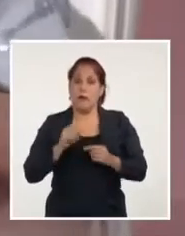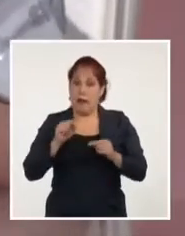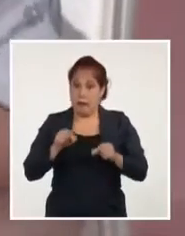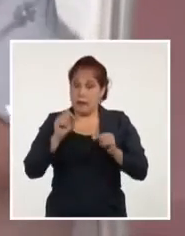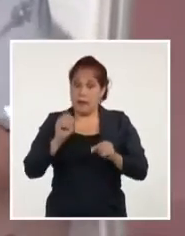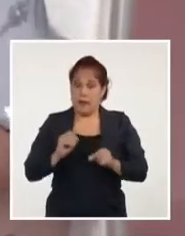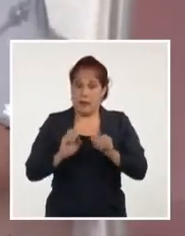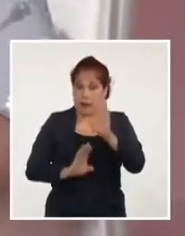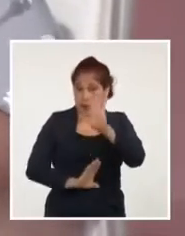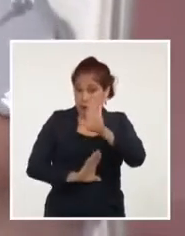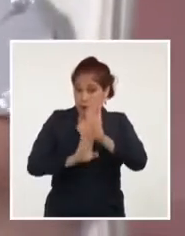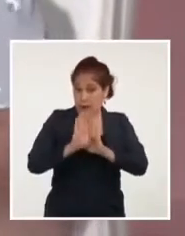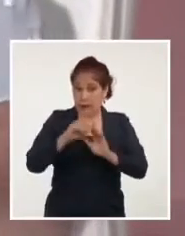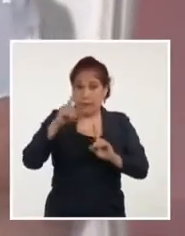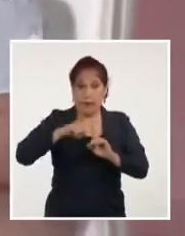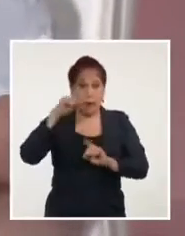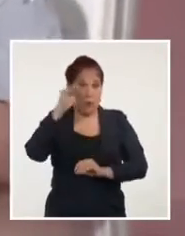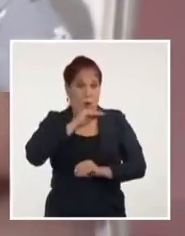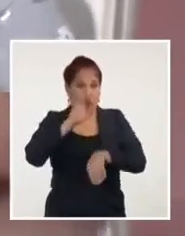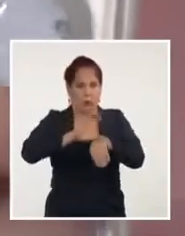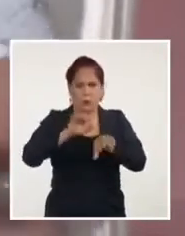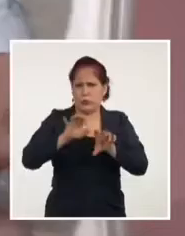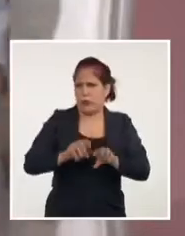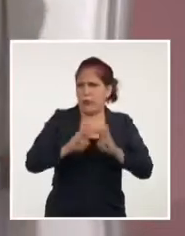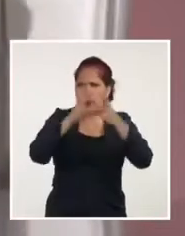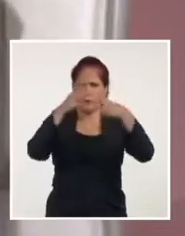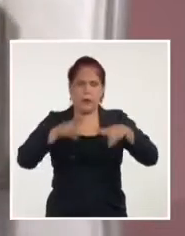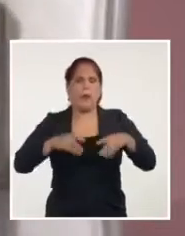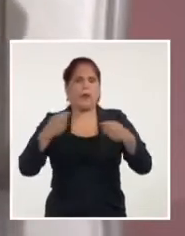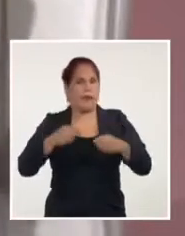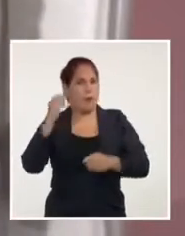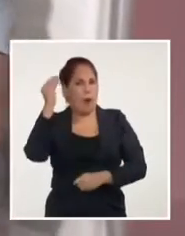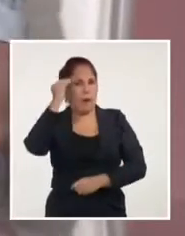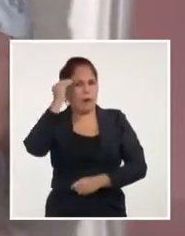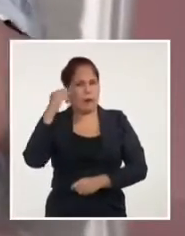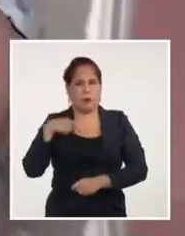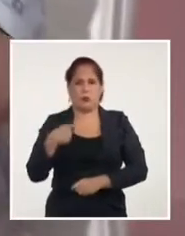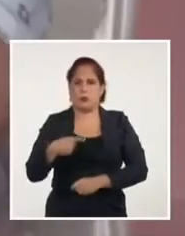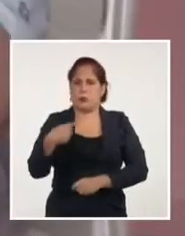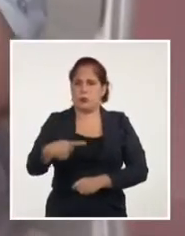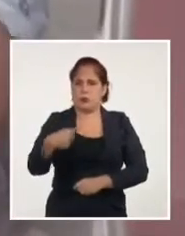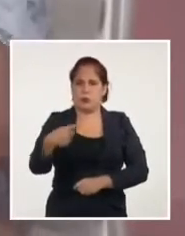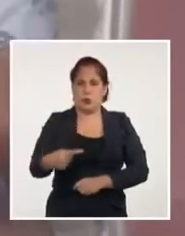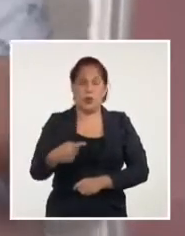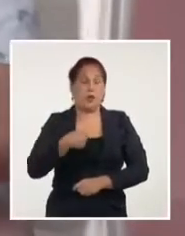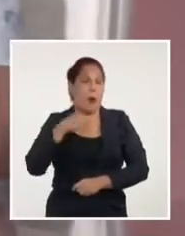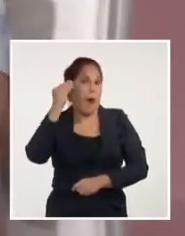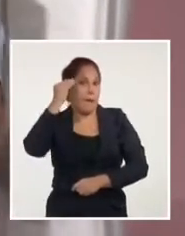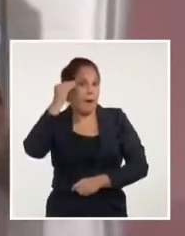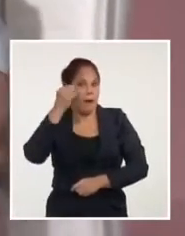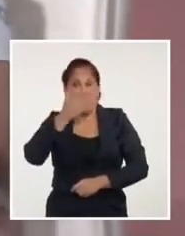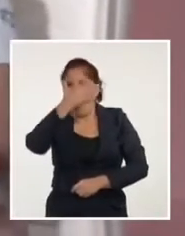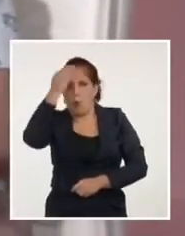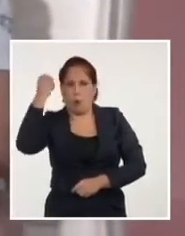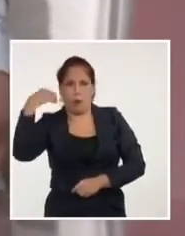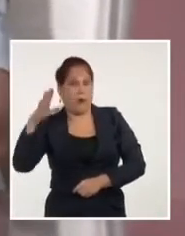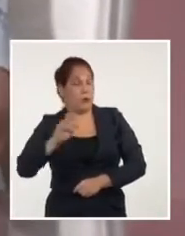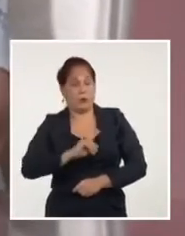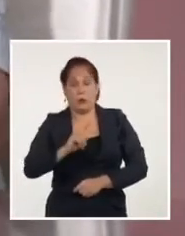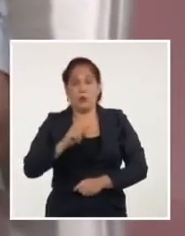desarrollos sociotécnicos que estamos enfrentando tenemos que aprender todos los días. No es un tema de que yo aprendí y me fui, no. Cada una de estas cosas